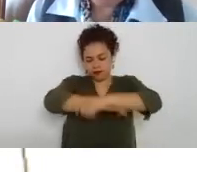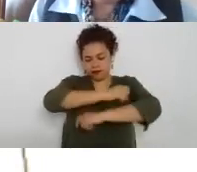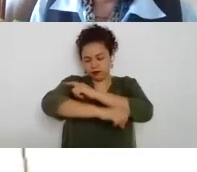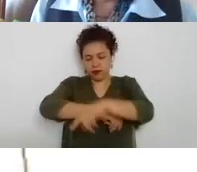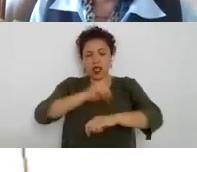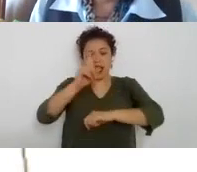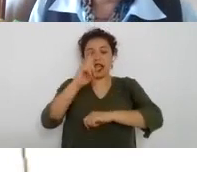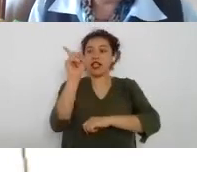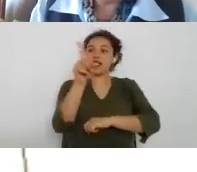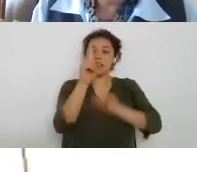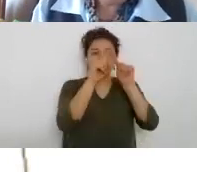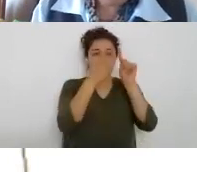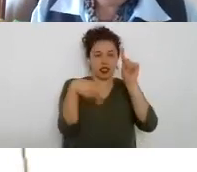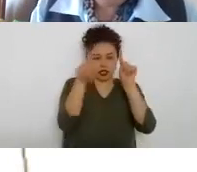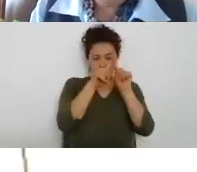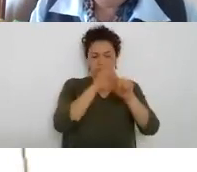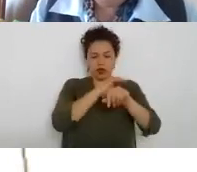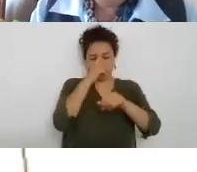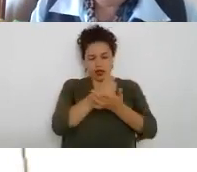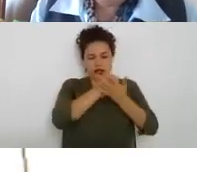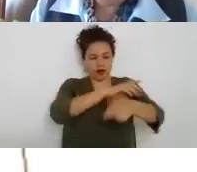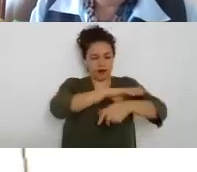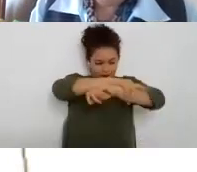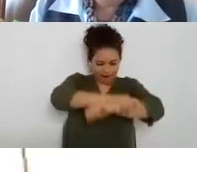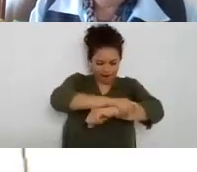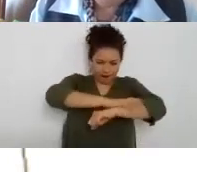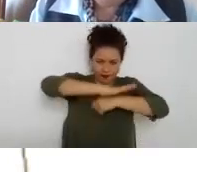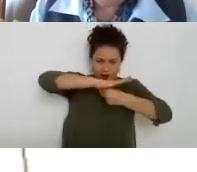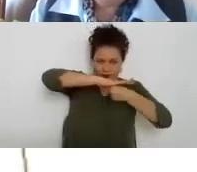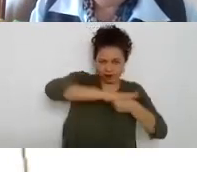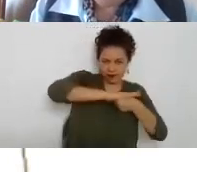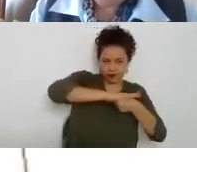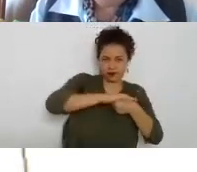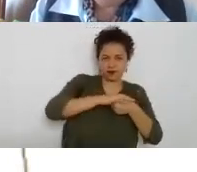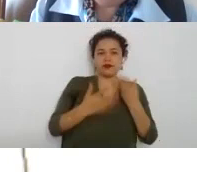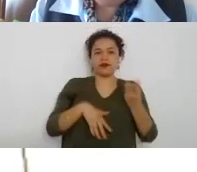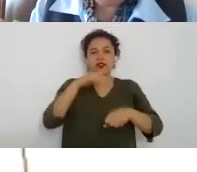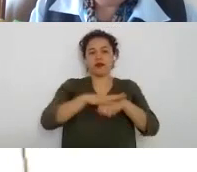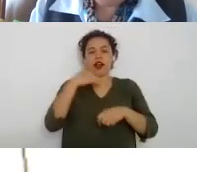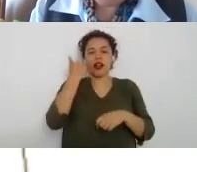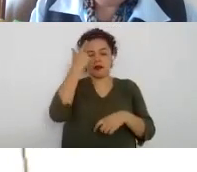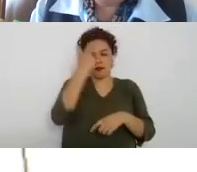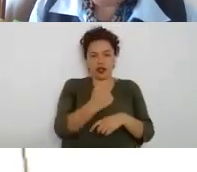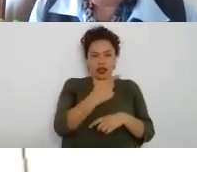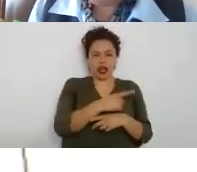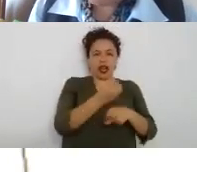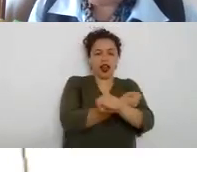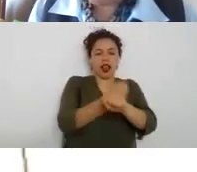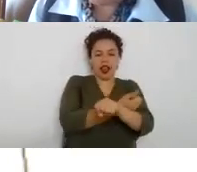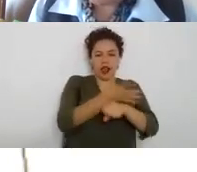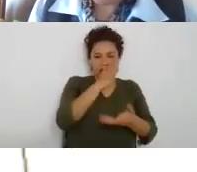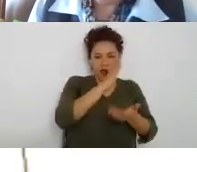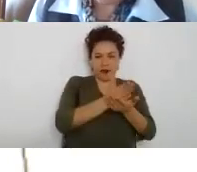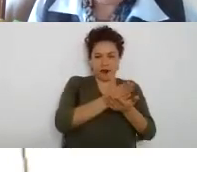circular me podría auxiliar en una compresión, que lo buscamos principalmente para la contención de hemorragias.